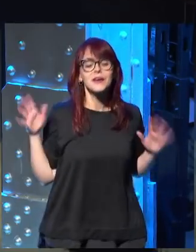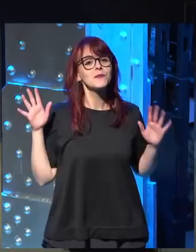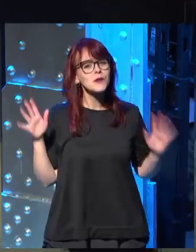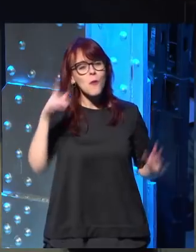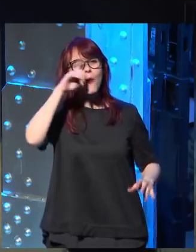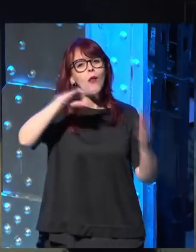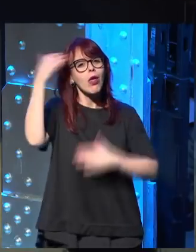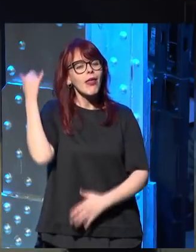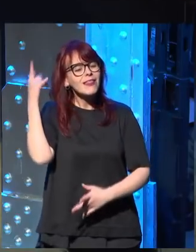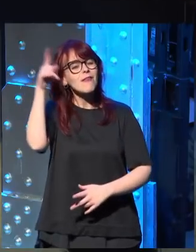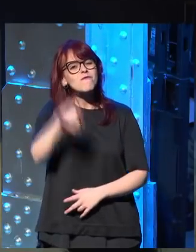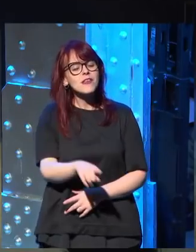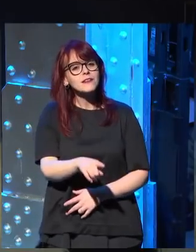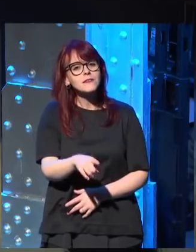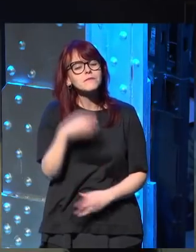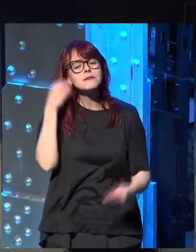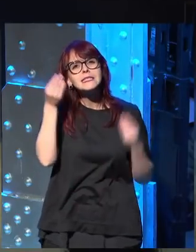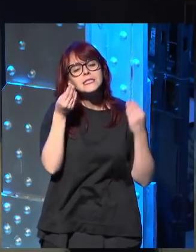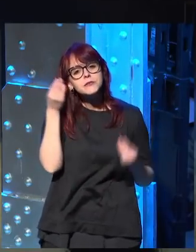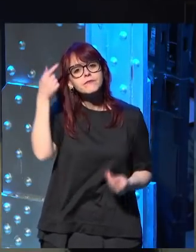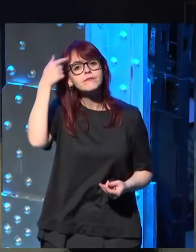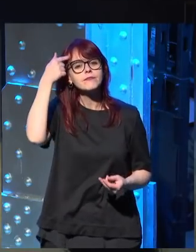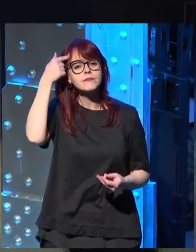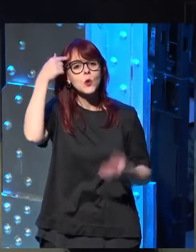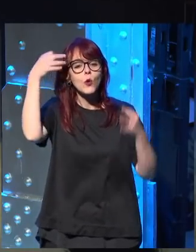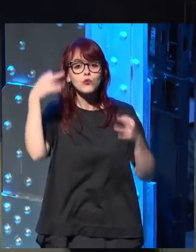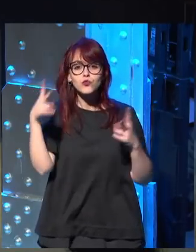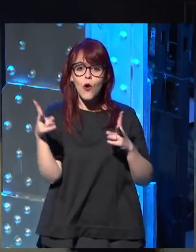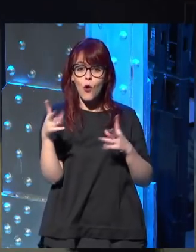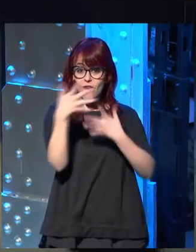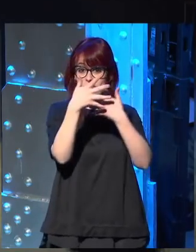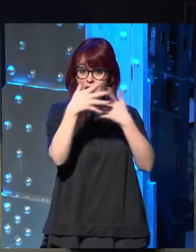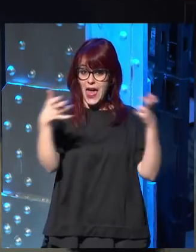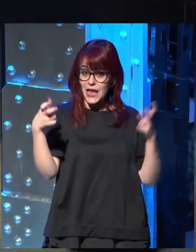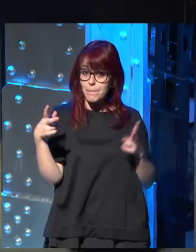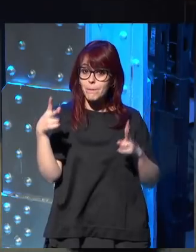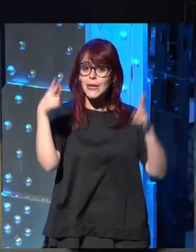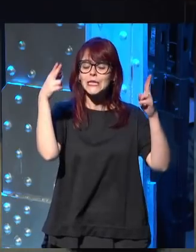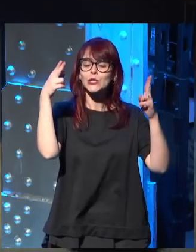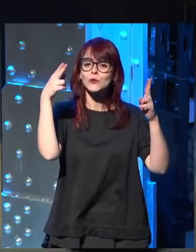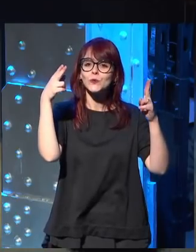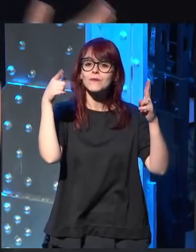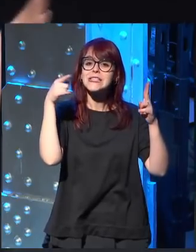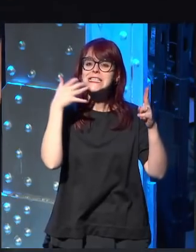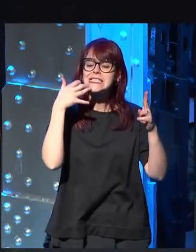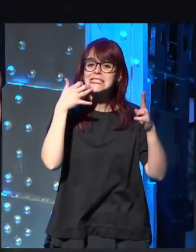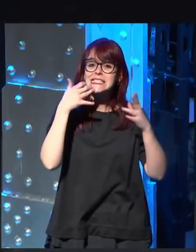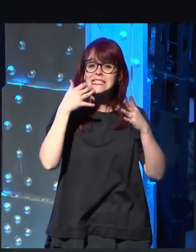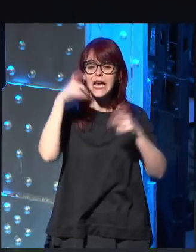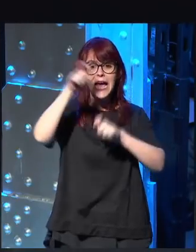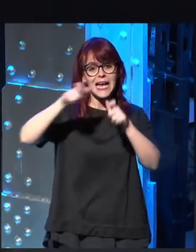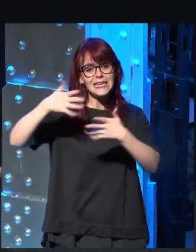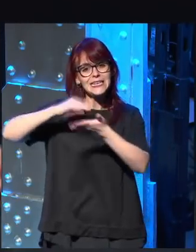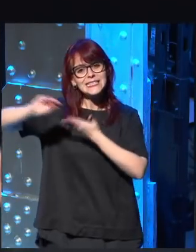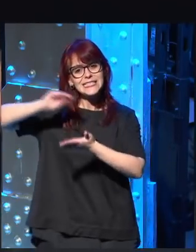y recordé eso. Y también pensé en este fragmento la idea de si todos estos escritores de